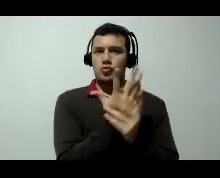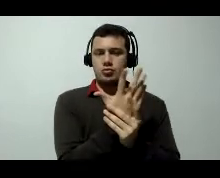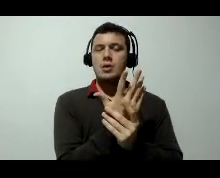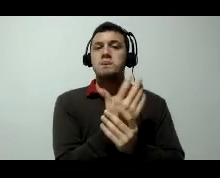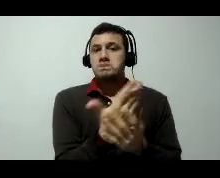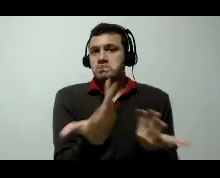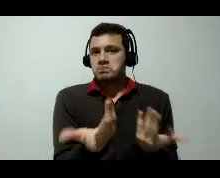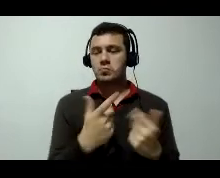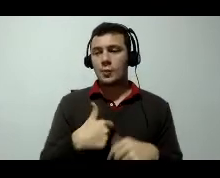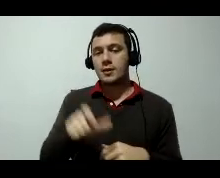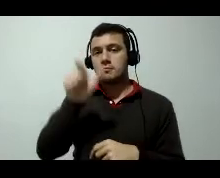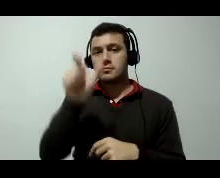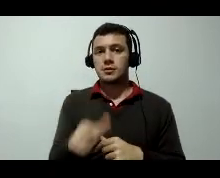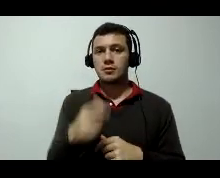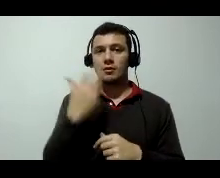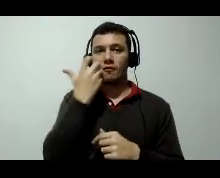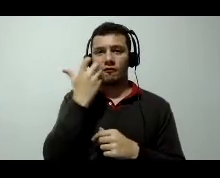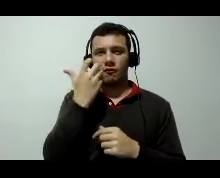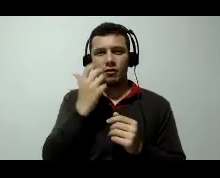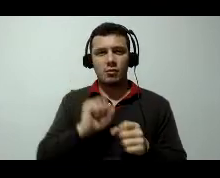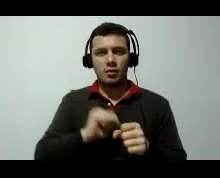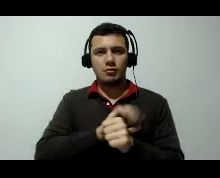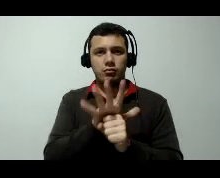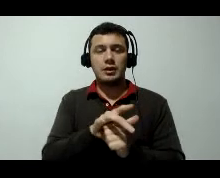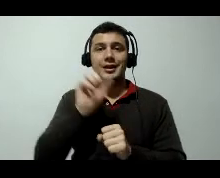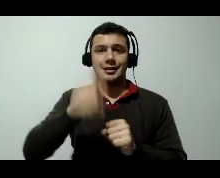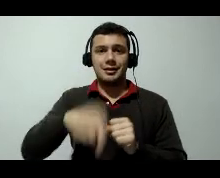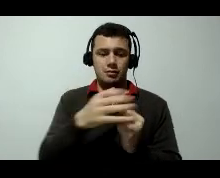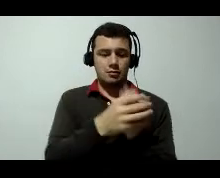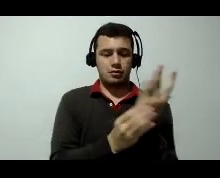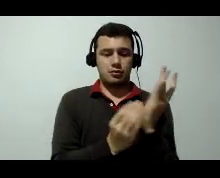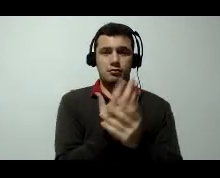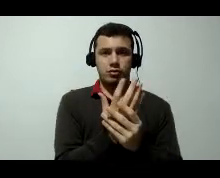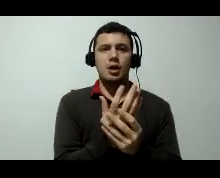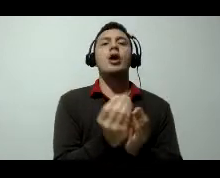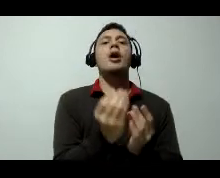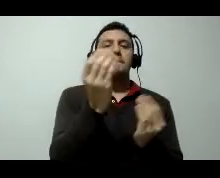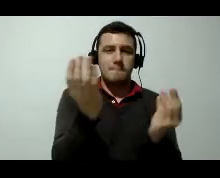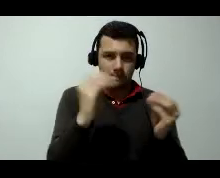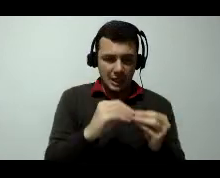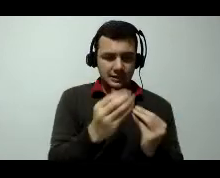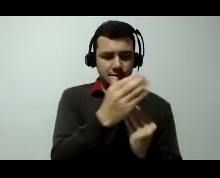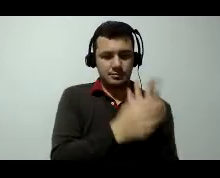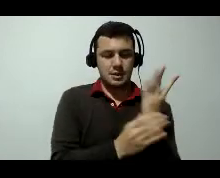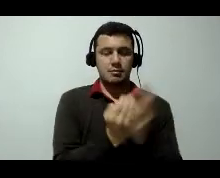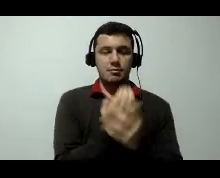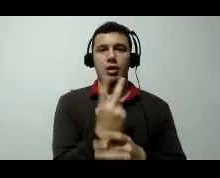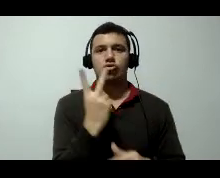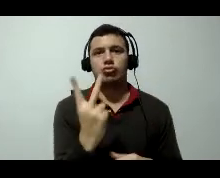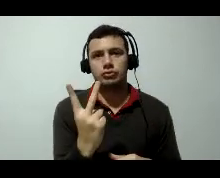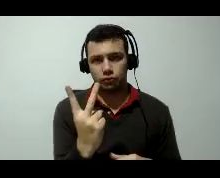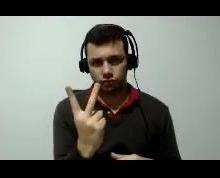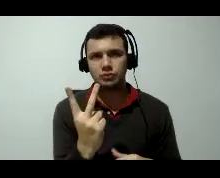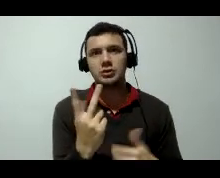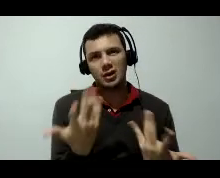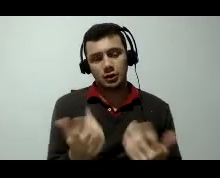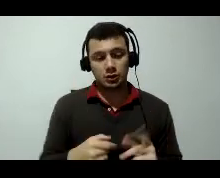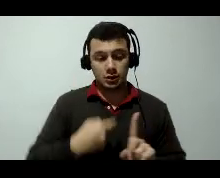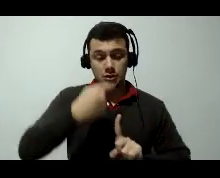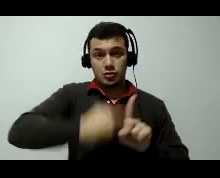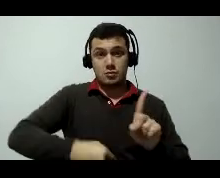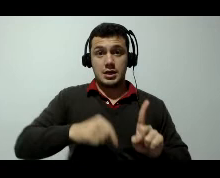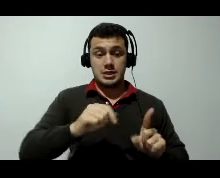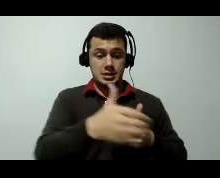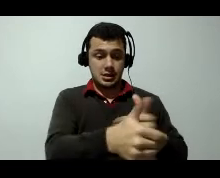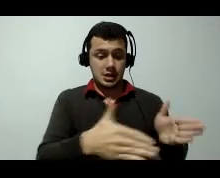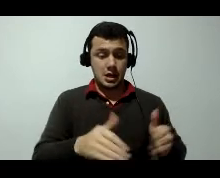paciente COVID-19, se tiene que poner 2 pares de guantes. Entonces ya ese servicio de urgencias no se me va a gastar en un mes 50 cajas de guantes, sino que